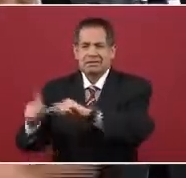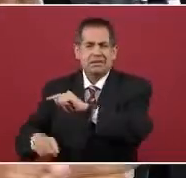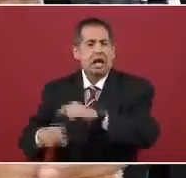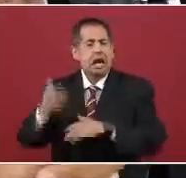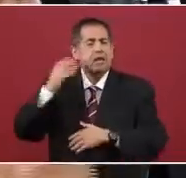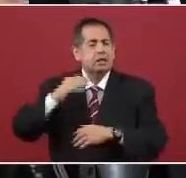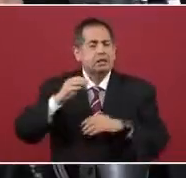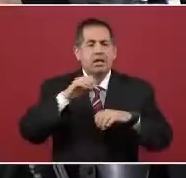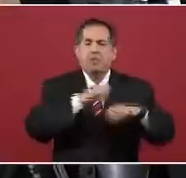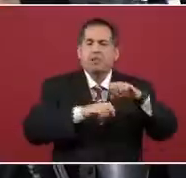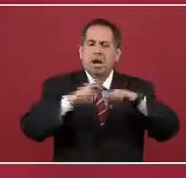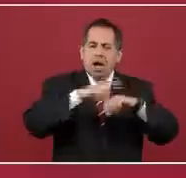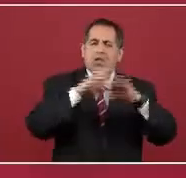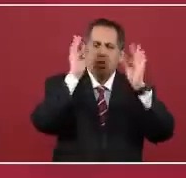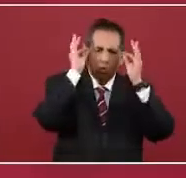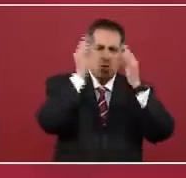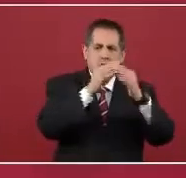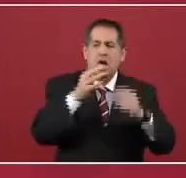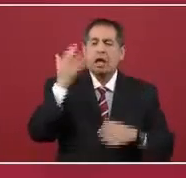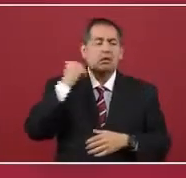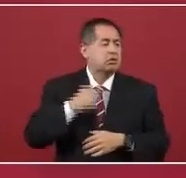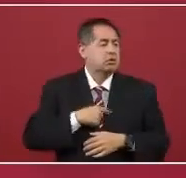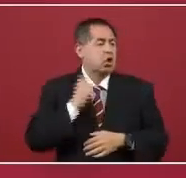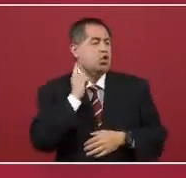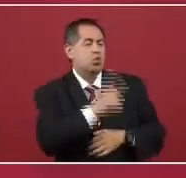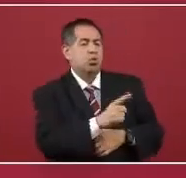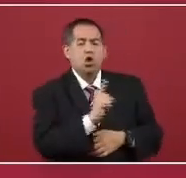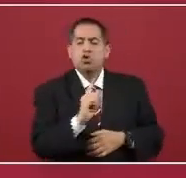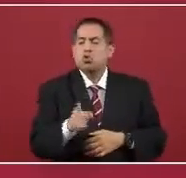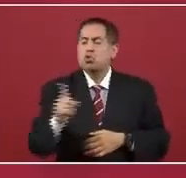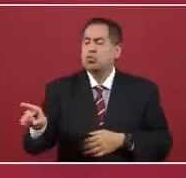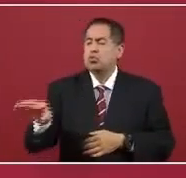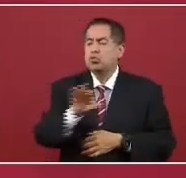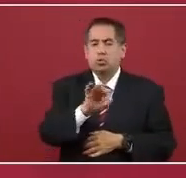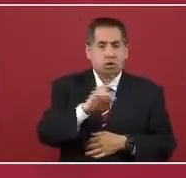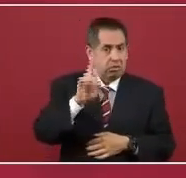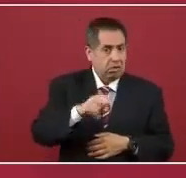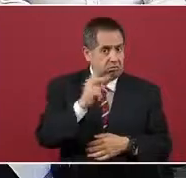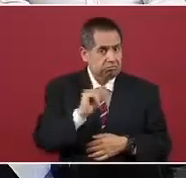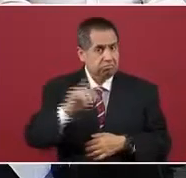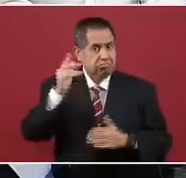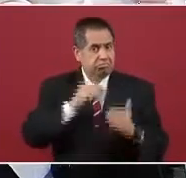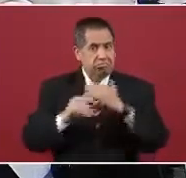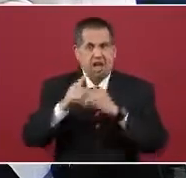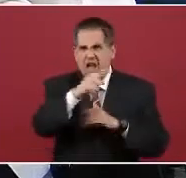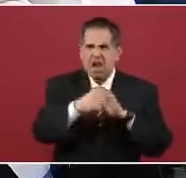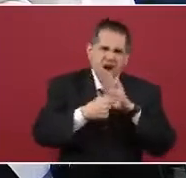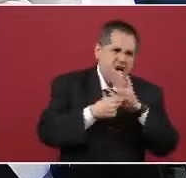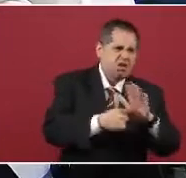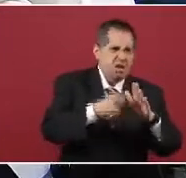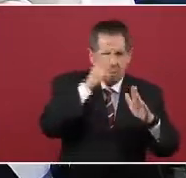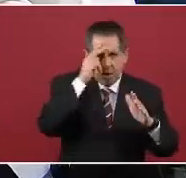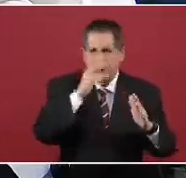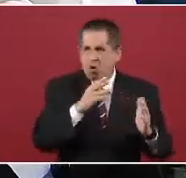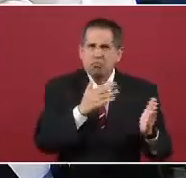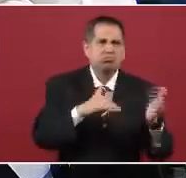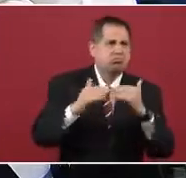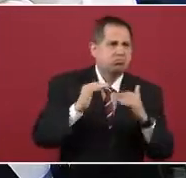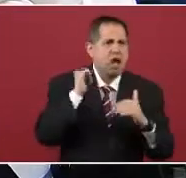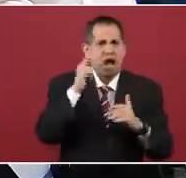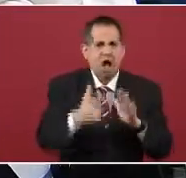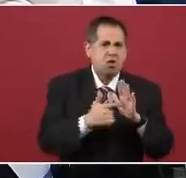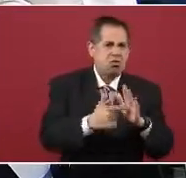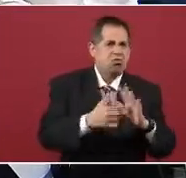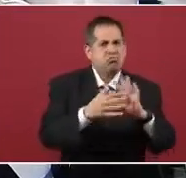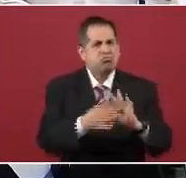habían sido designados por el dedo y que finalmente nunca destacaron la presencia de México ante el exterior y obviamente